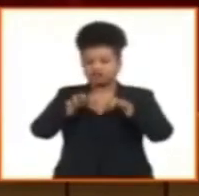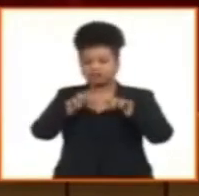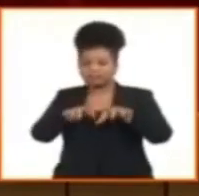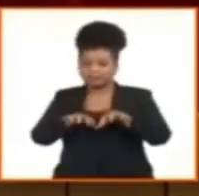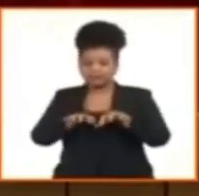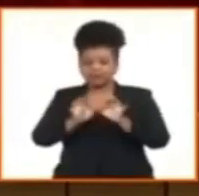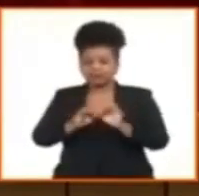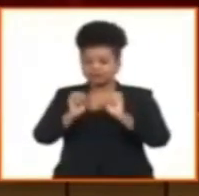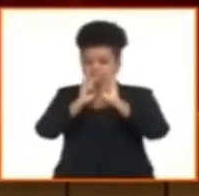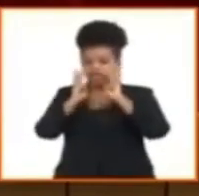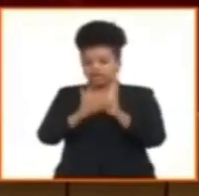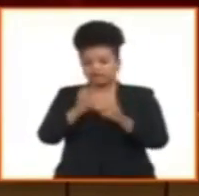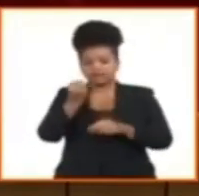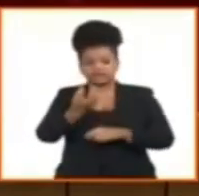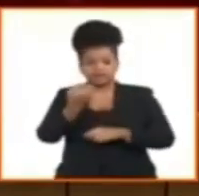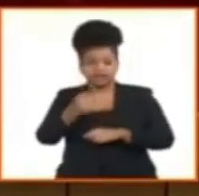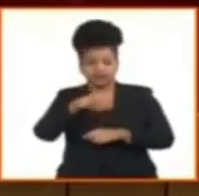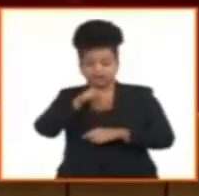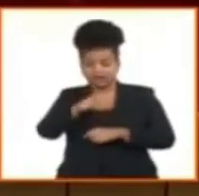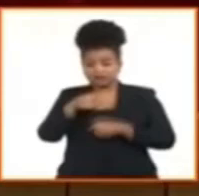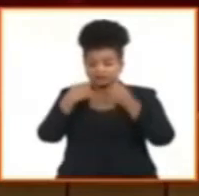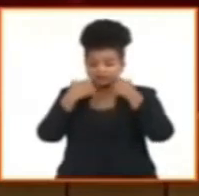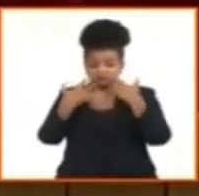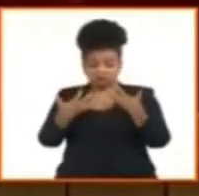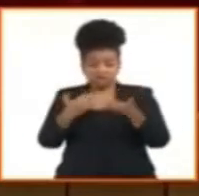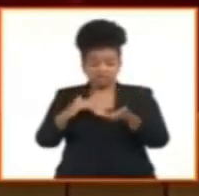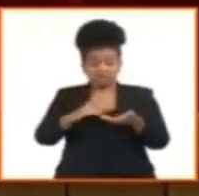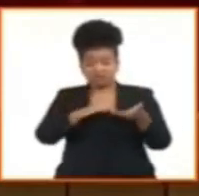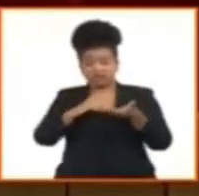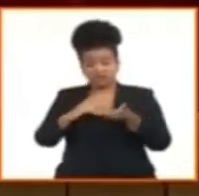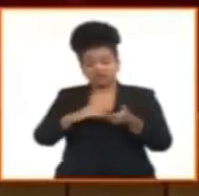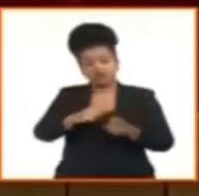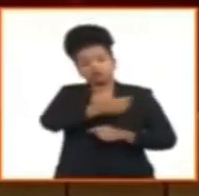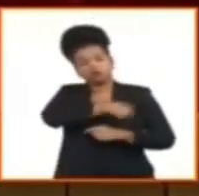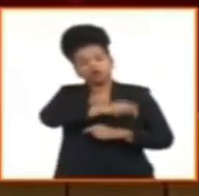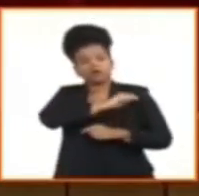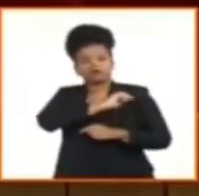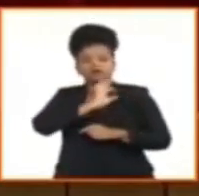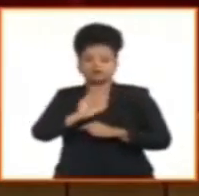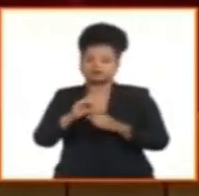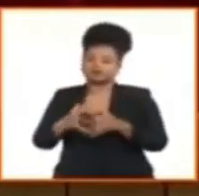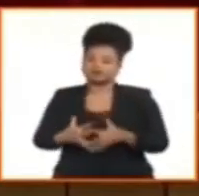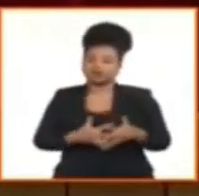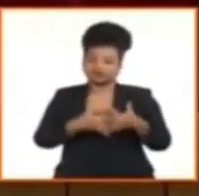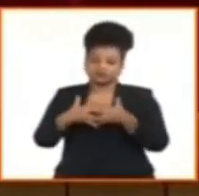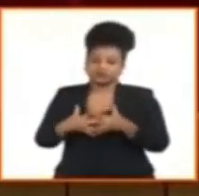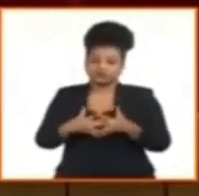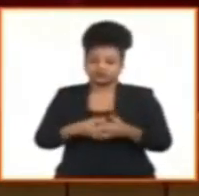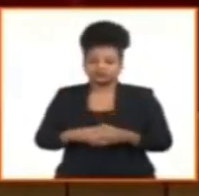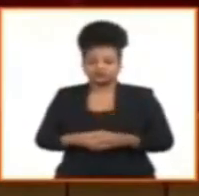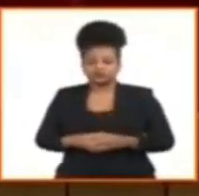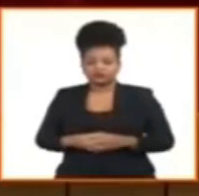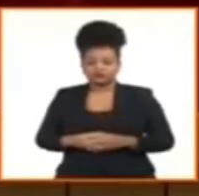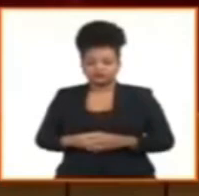sociales. Así de importante es la solidaridad de los pueblos frente a la perversidad de los imperios.